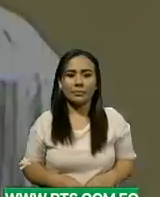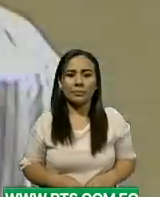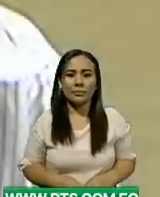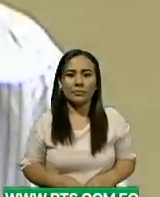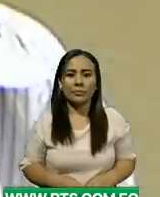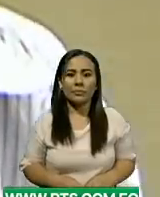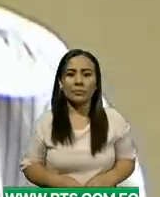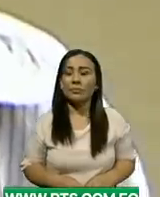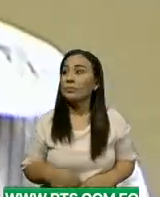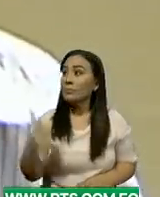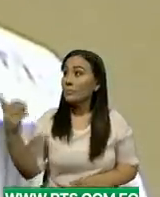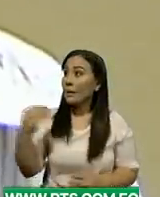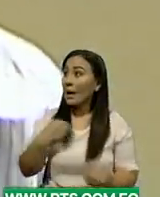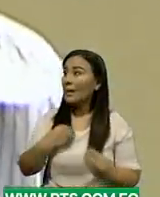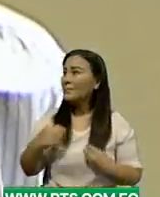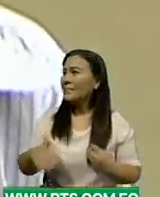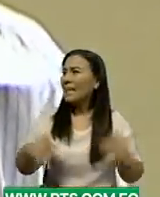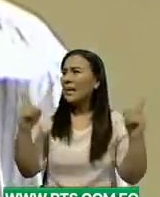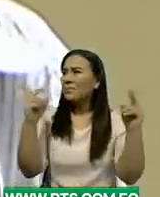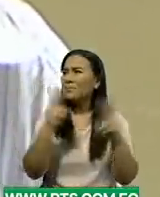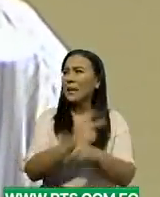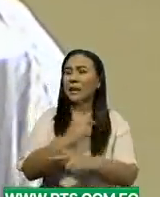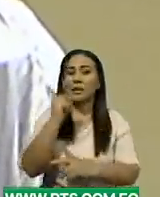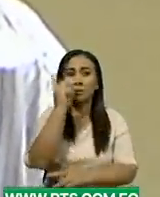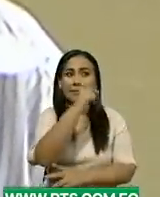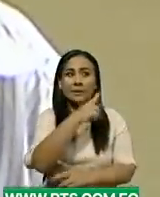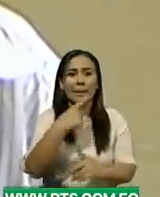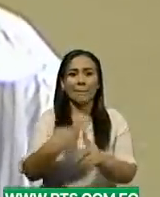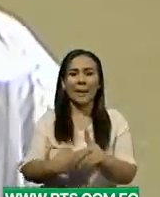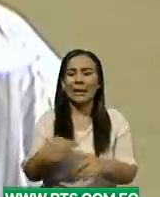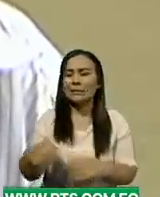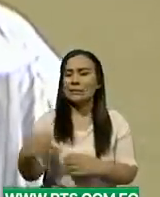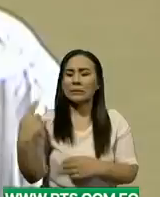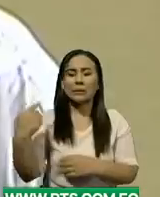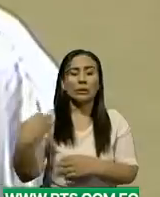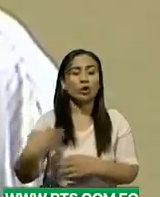Hay gente llorando, todo del otro mes también, todo.